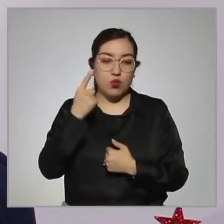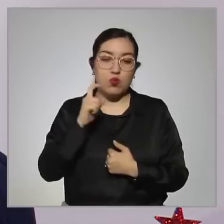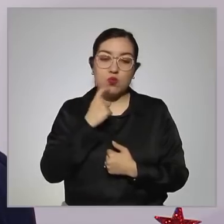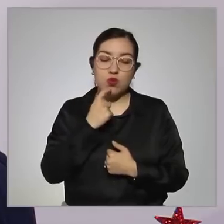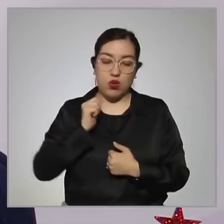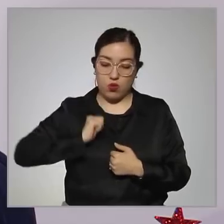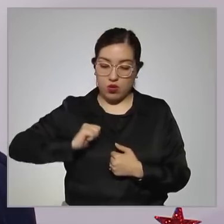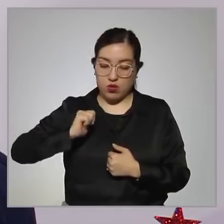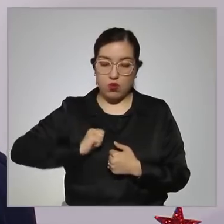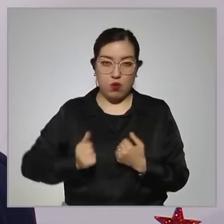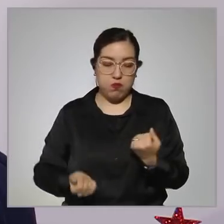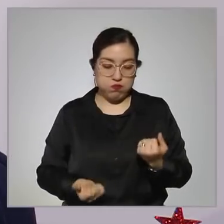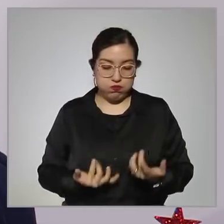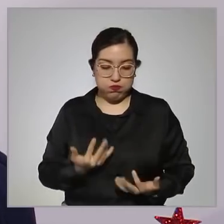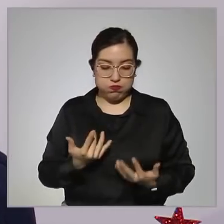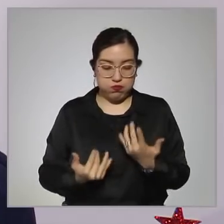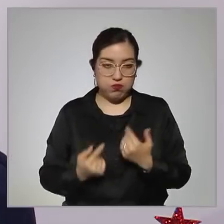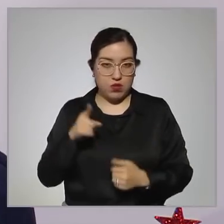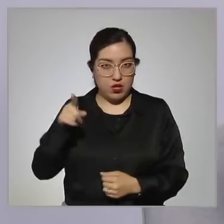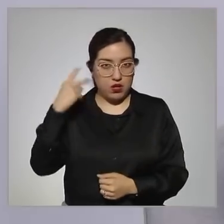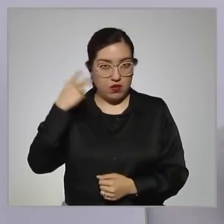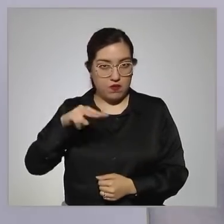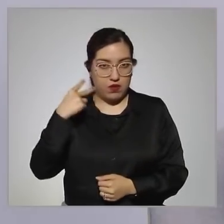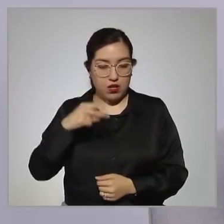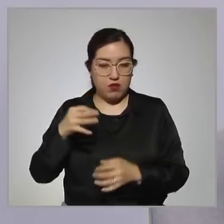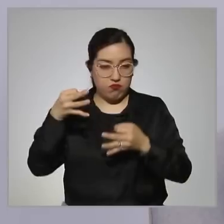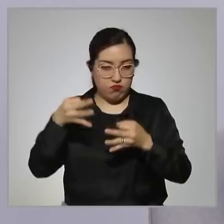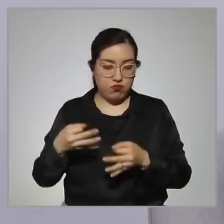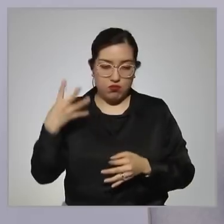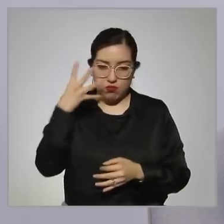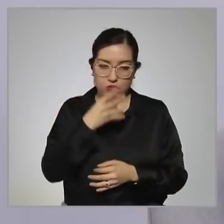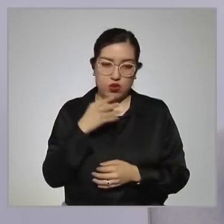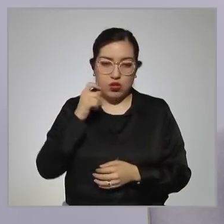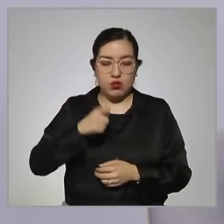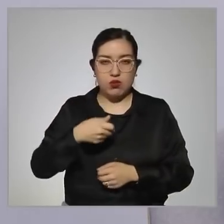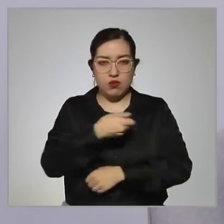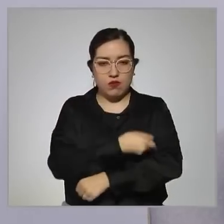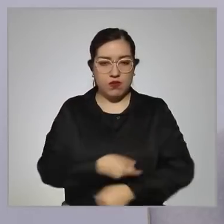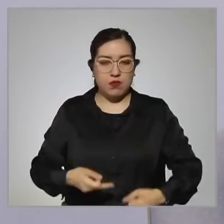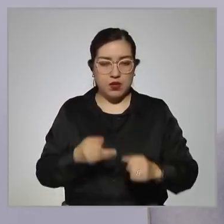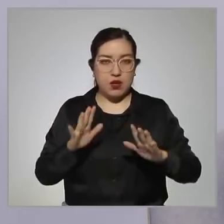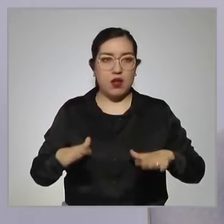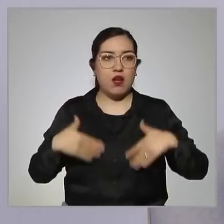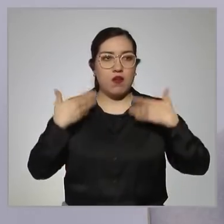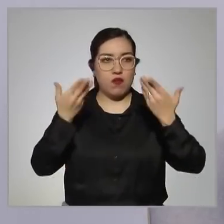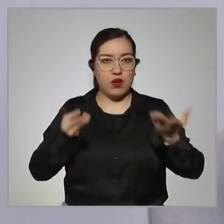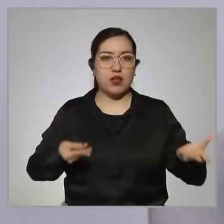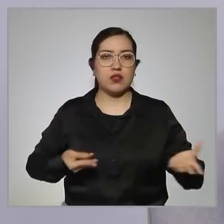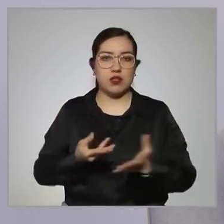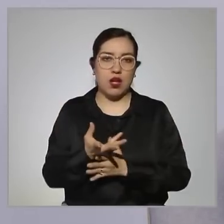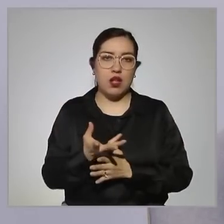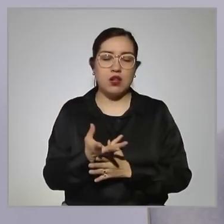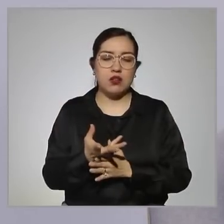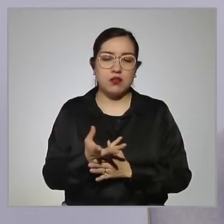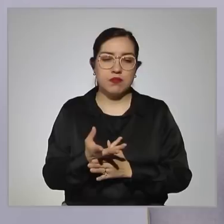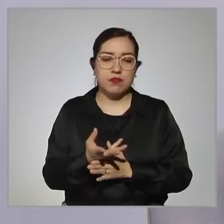Ah, claro. Y me ¿En parece un Veracruz? ritual muy bonito porque familias enteras salen a los patios de sus casas donde han armado un